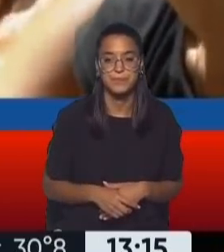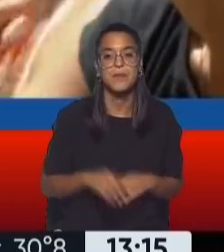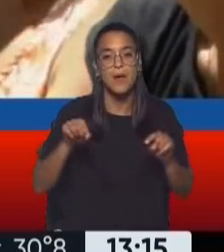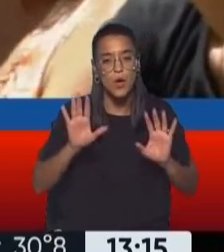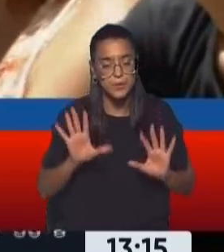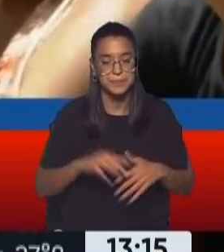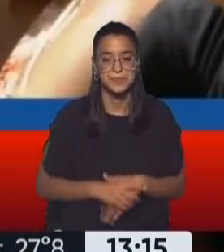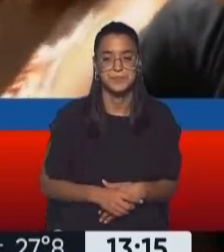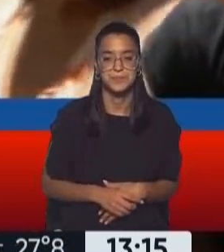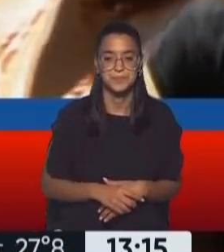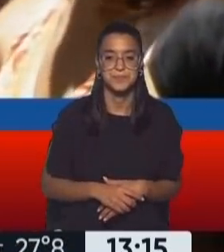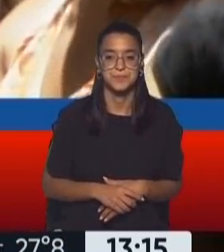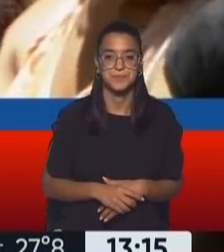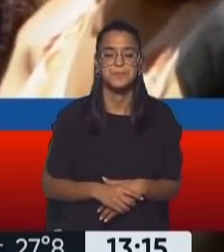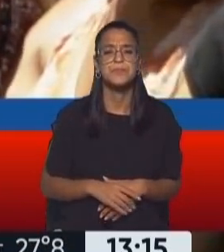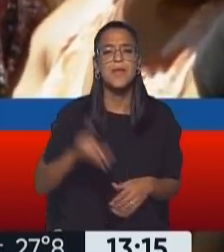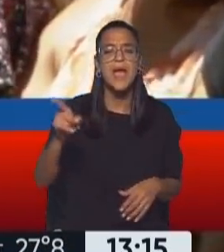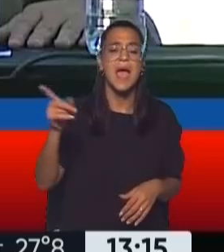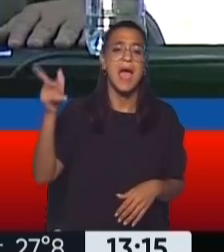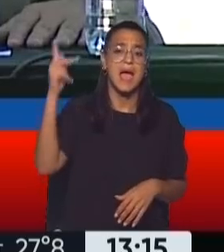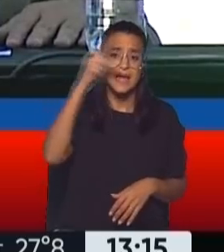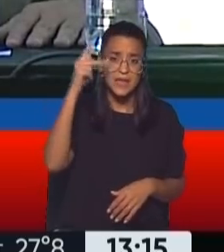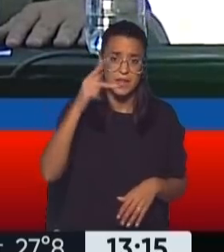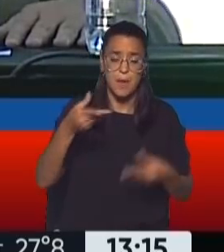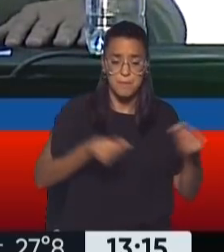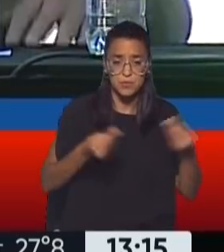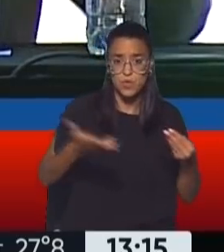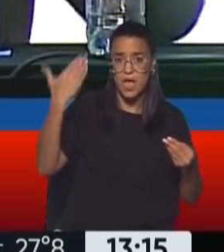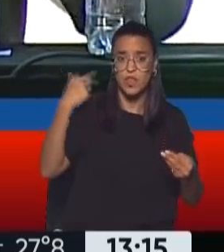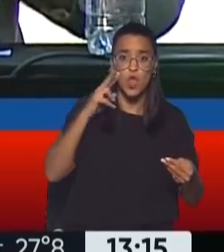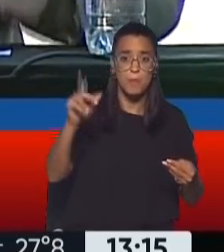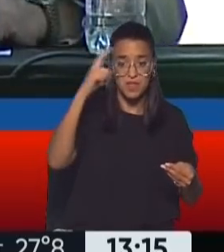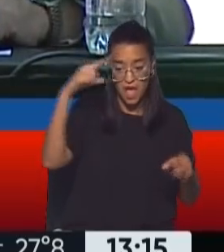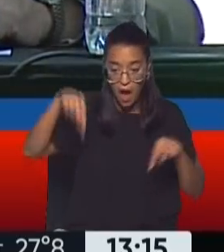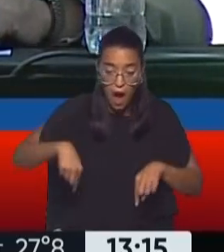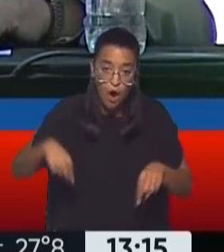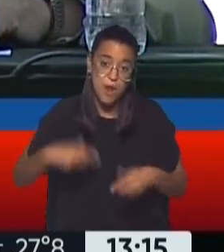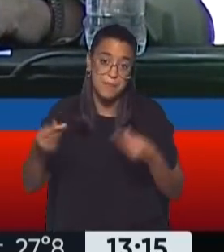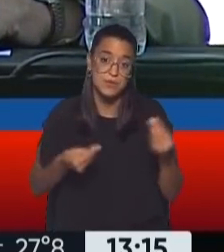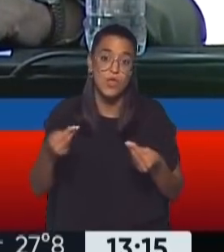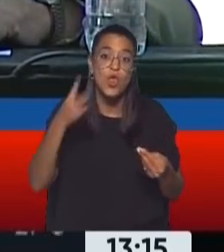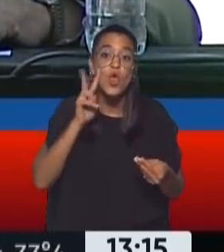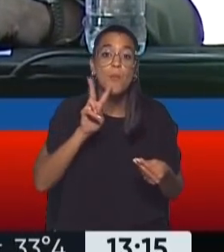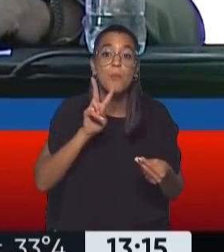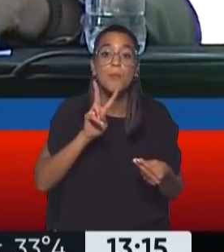Ahora, a Cristina la dejaron sin presupuesto en el 2010, a mí me dejaron el presupuesto en el